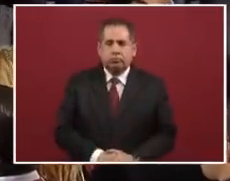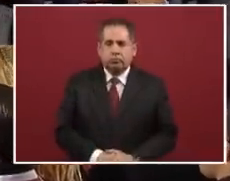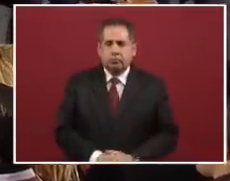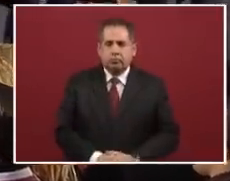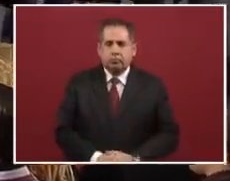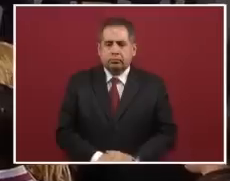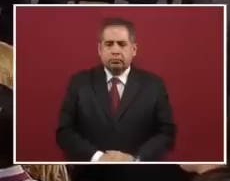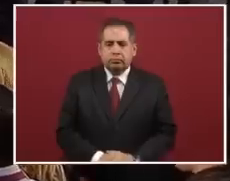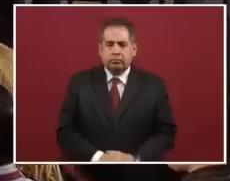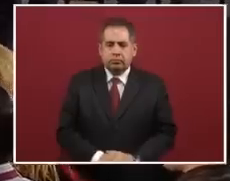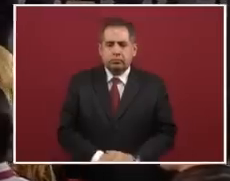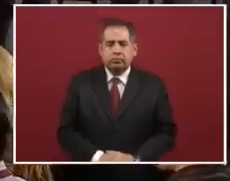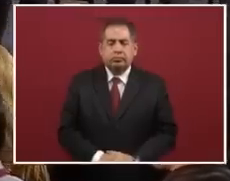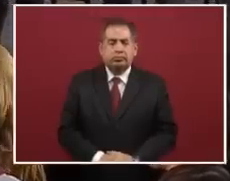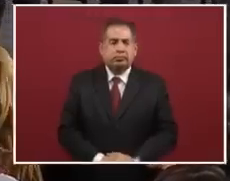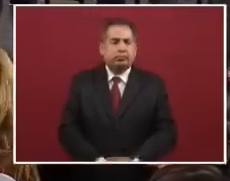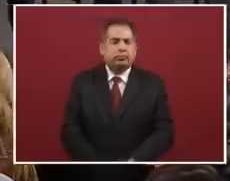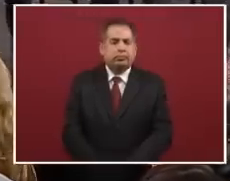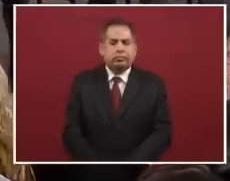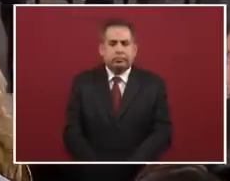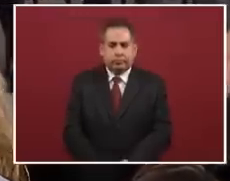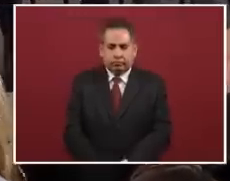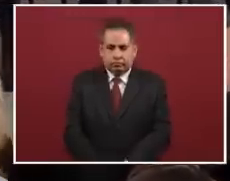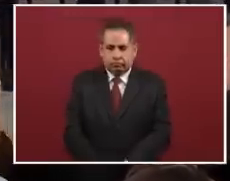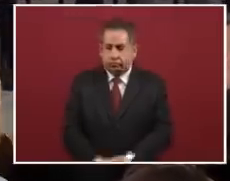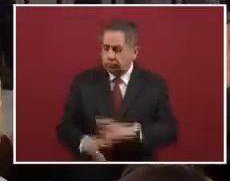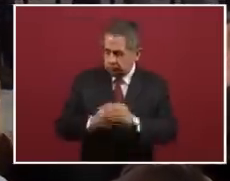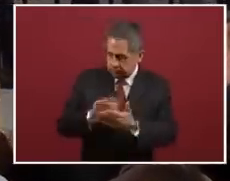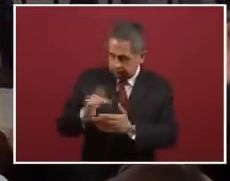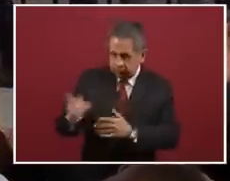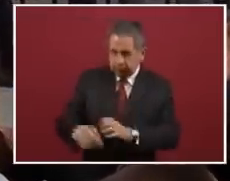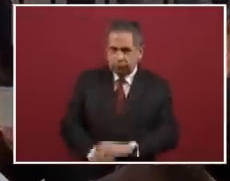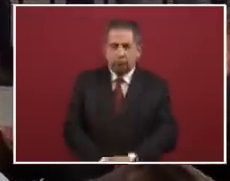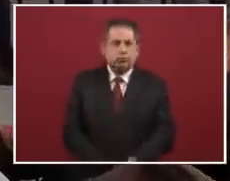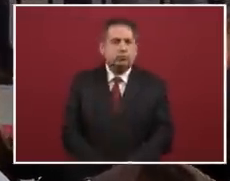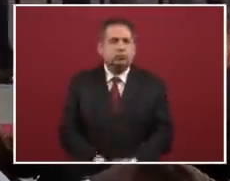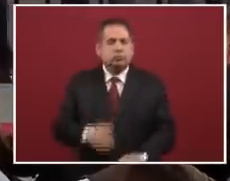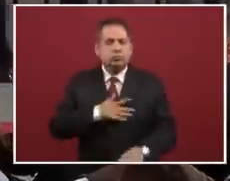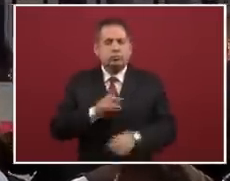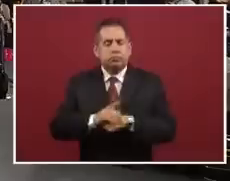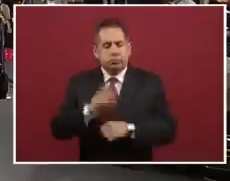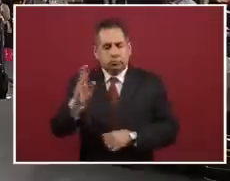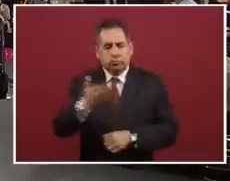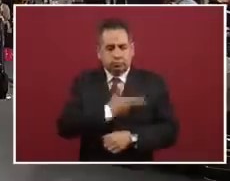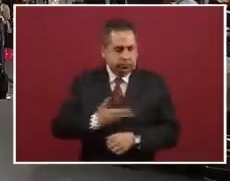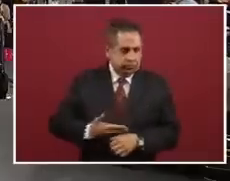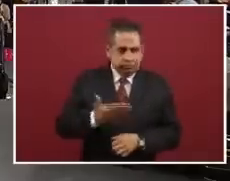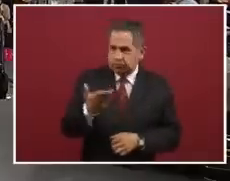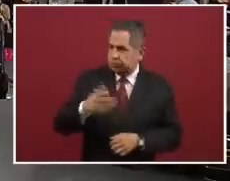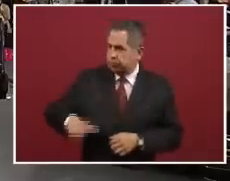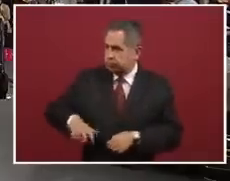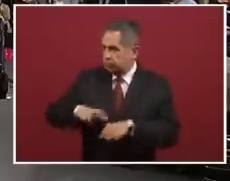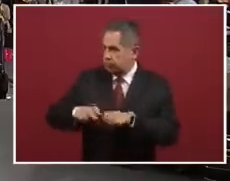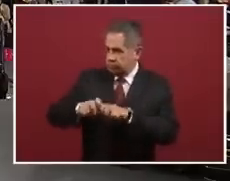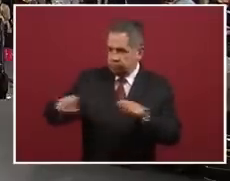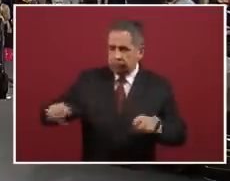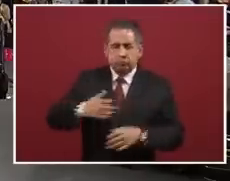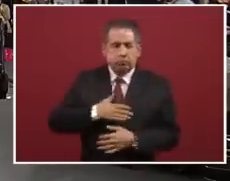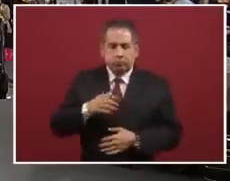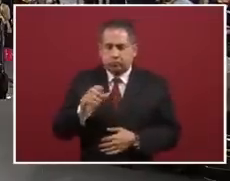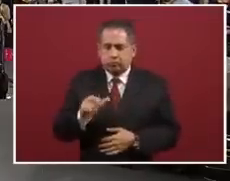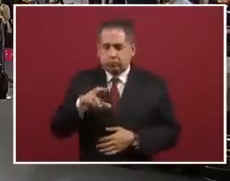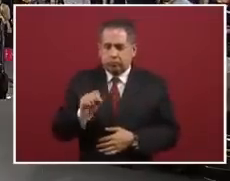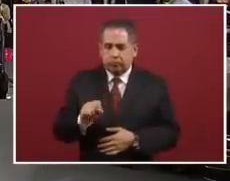gracias. No, gracias a ti. Buenos días, señor canciller, señor presidente, gobernadores. Carlos Montesinos de la